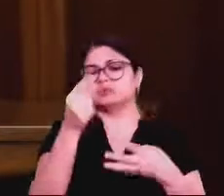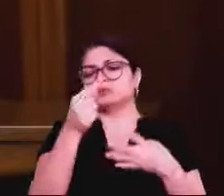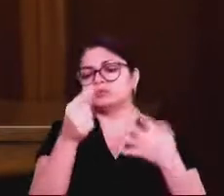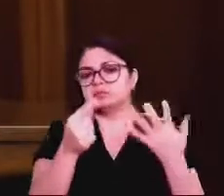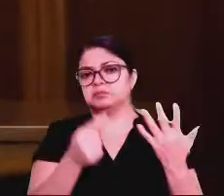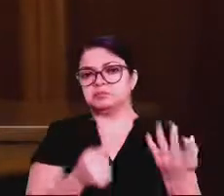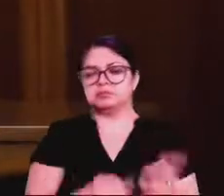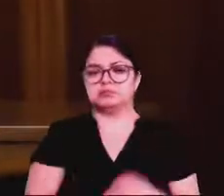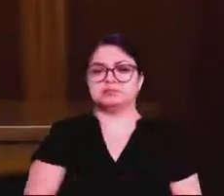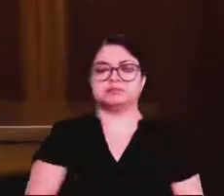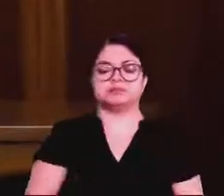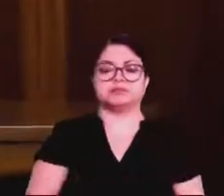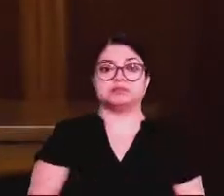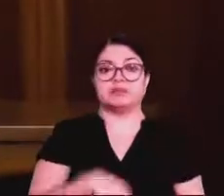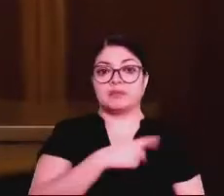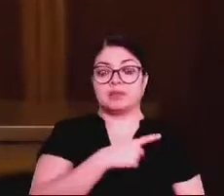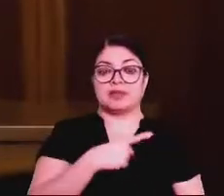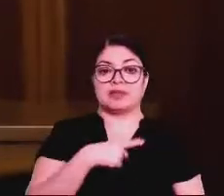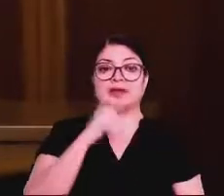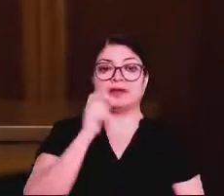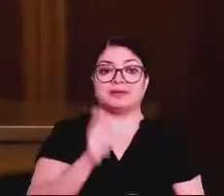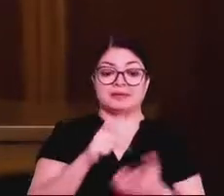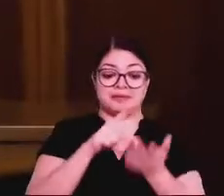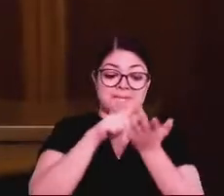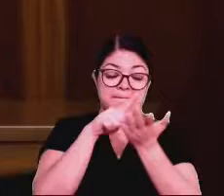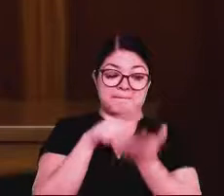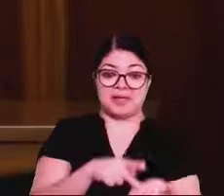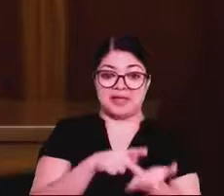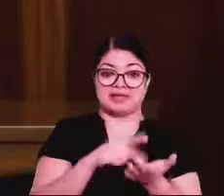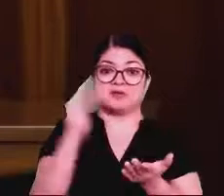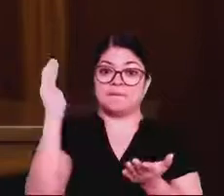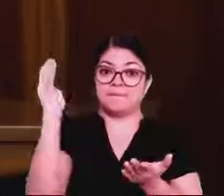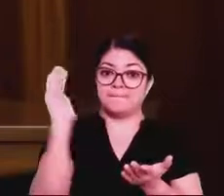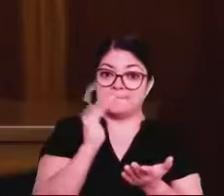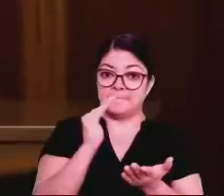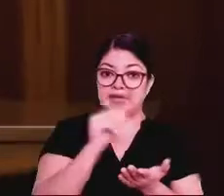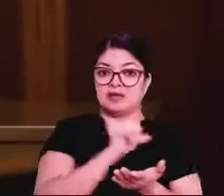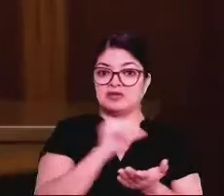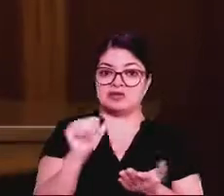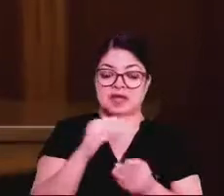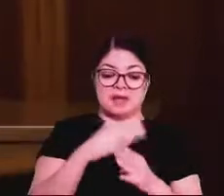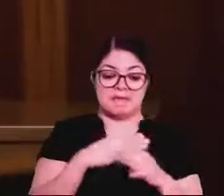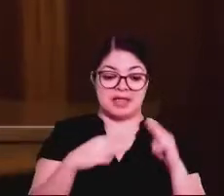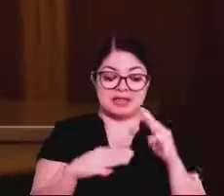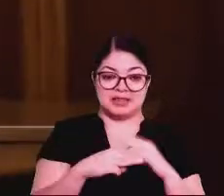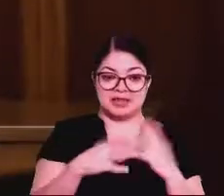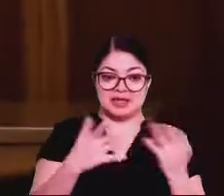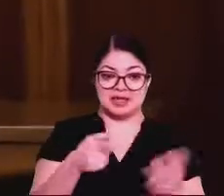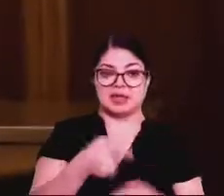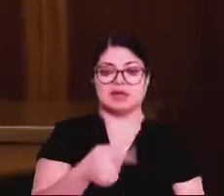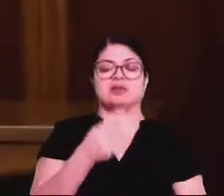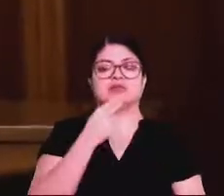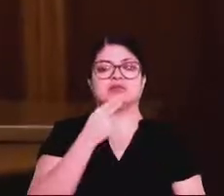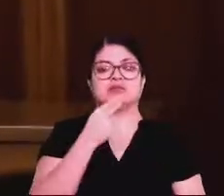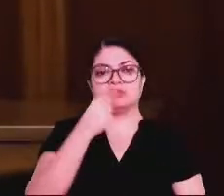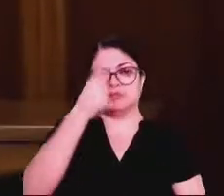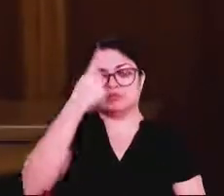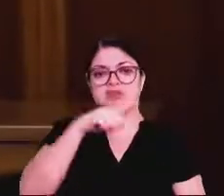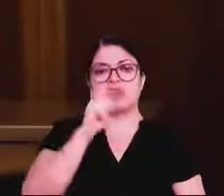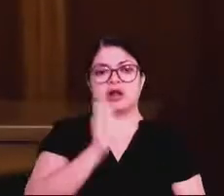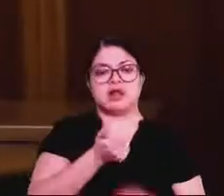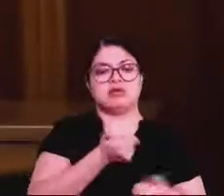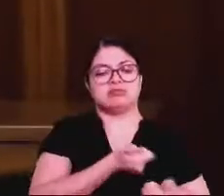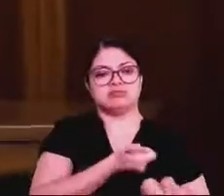aspectos: regular el peso de mochilas escolares u objetos que sean utilizados para el